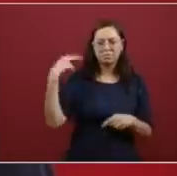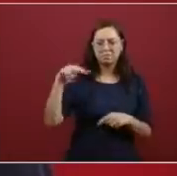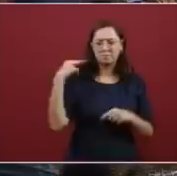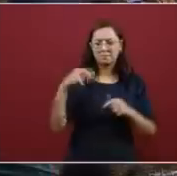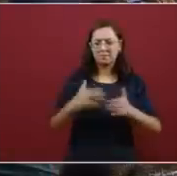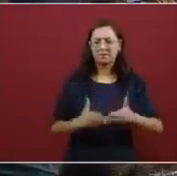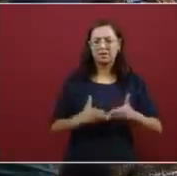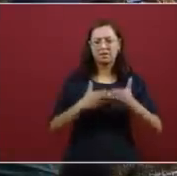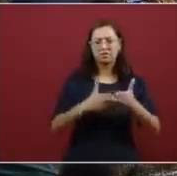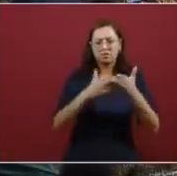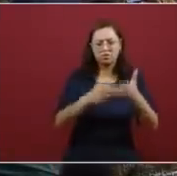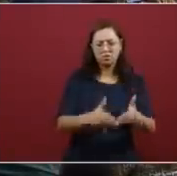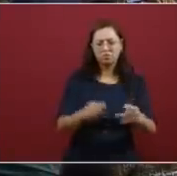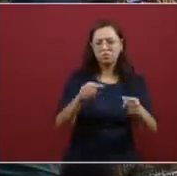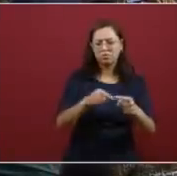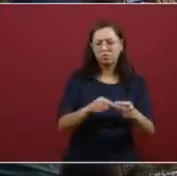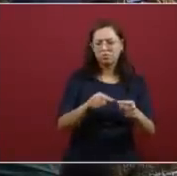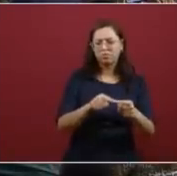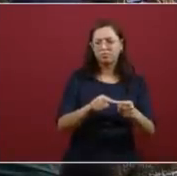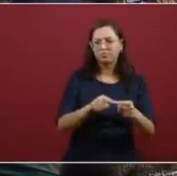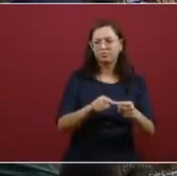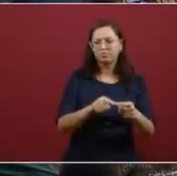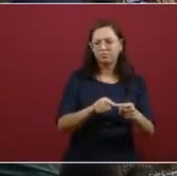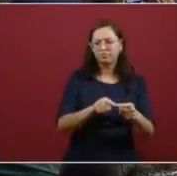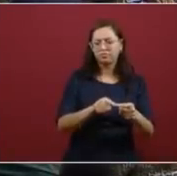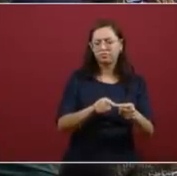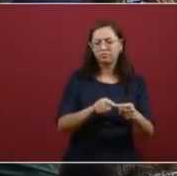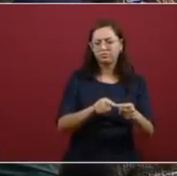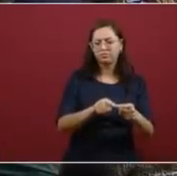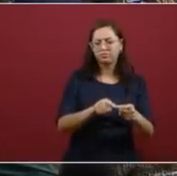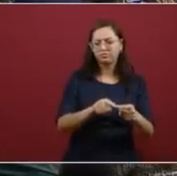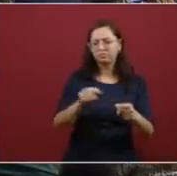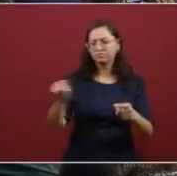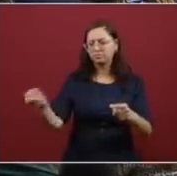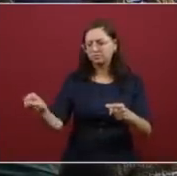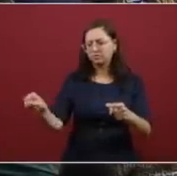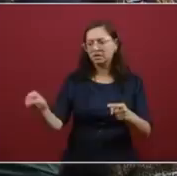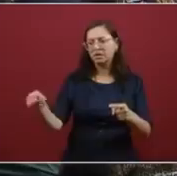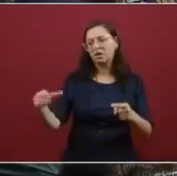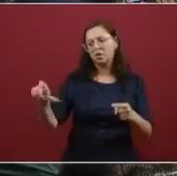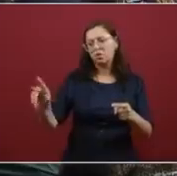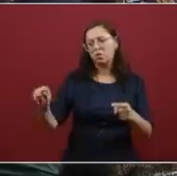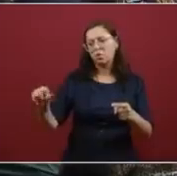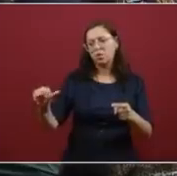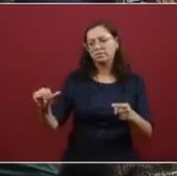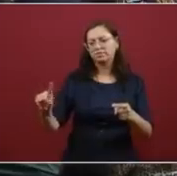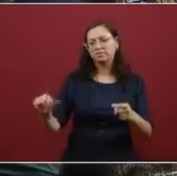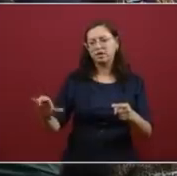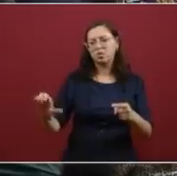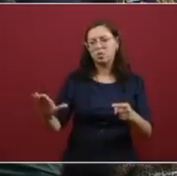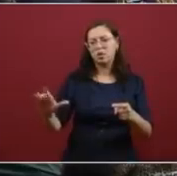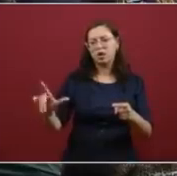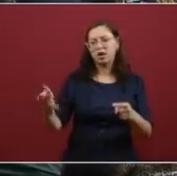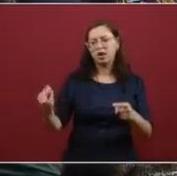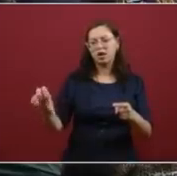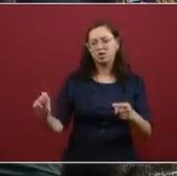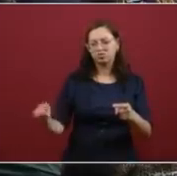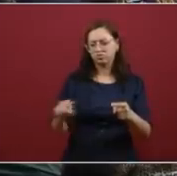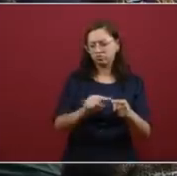y otro llegando a Coatzacoalcos. Todo lo demás